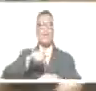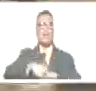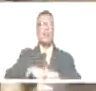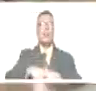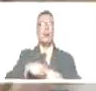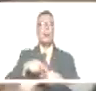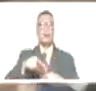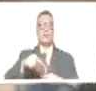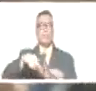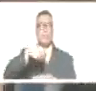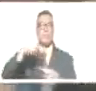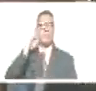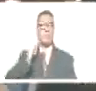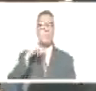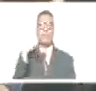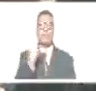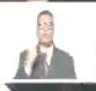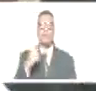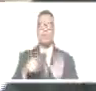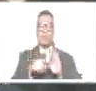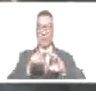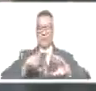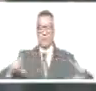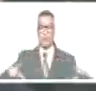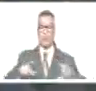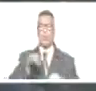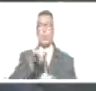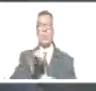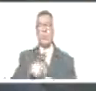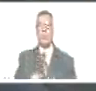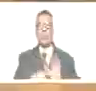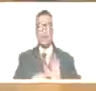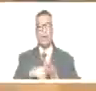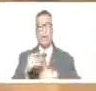Y no solo el cartel, sino que con los hechos lo demuestre.